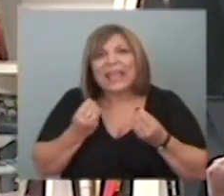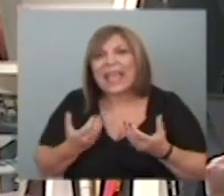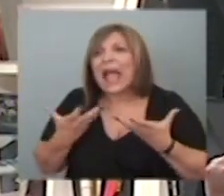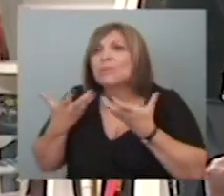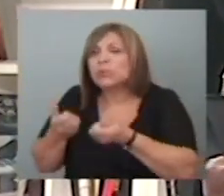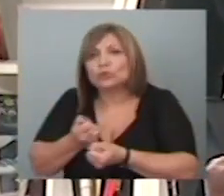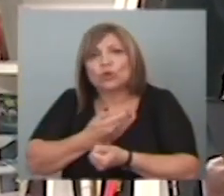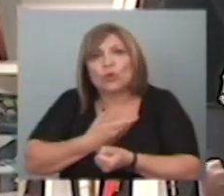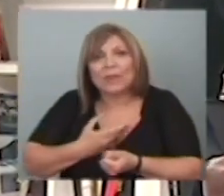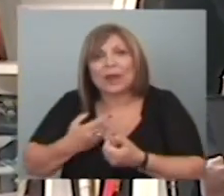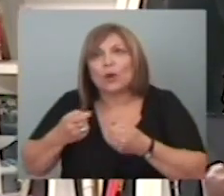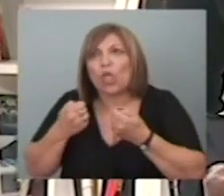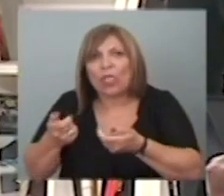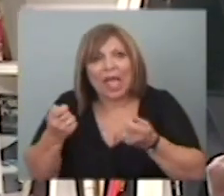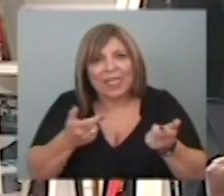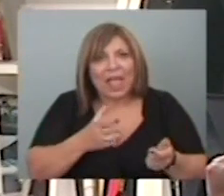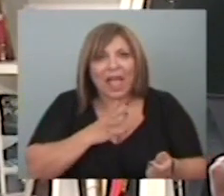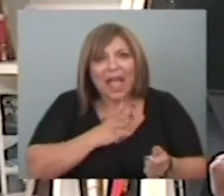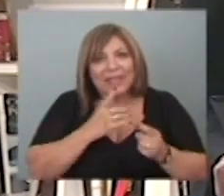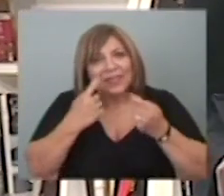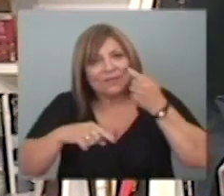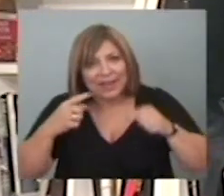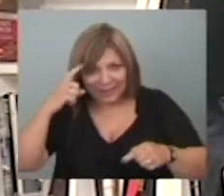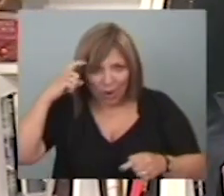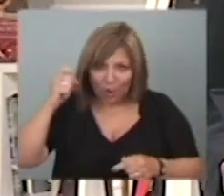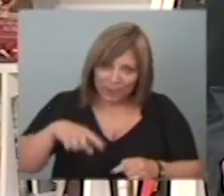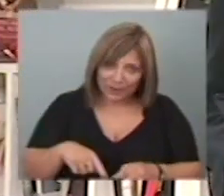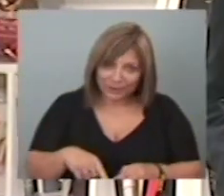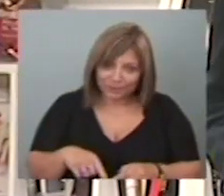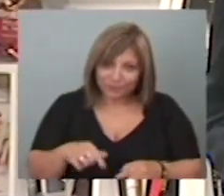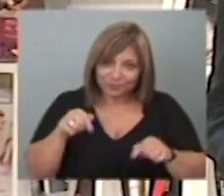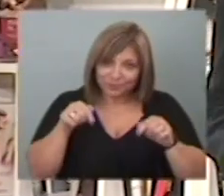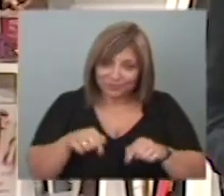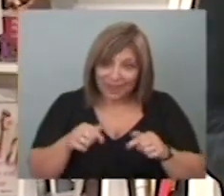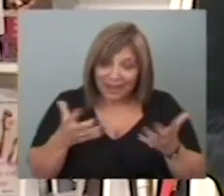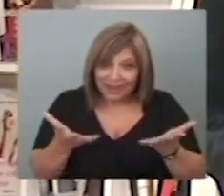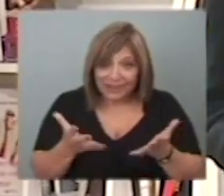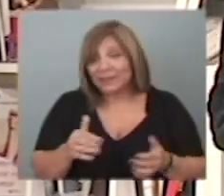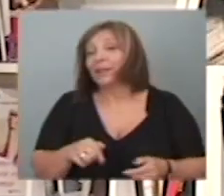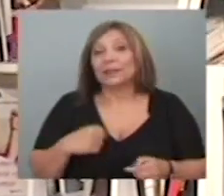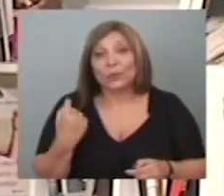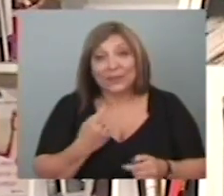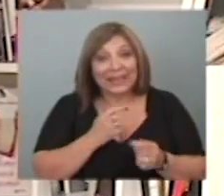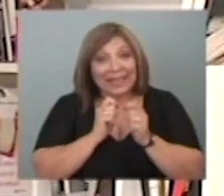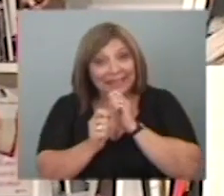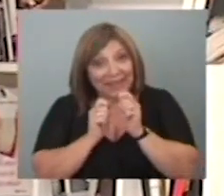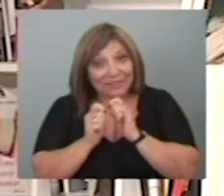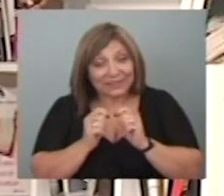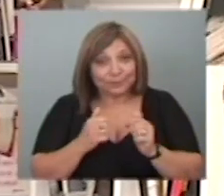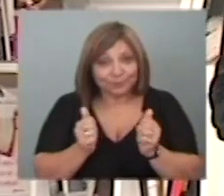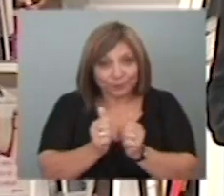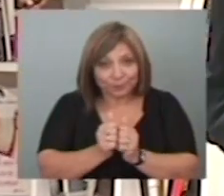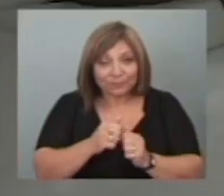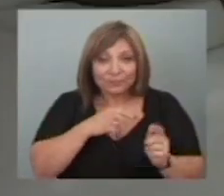Estado? Vamos a tener distintas miradas sobre esta realidad. En nuestra entrevista central junto a